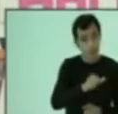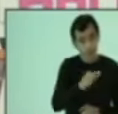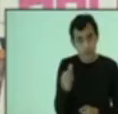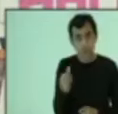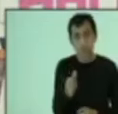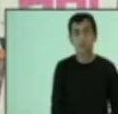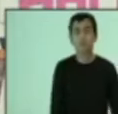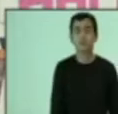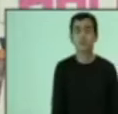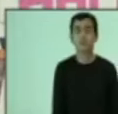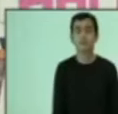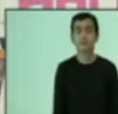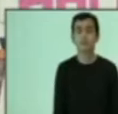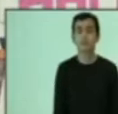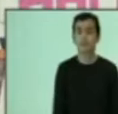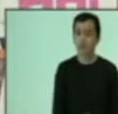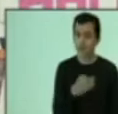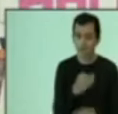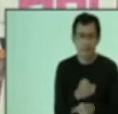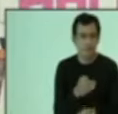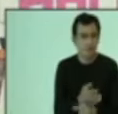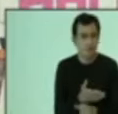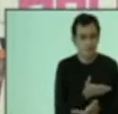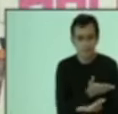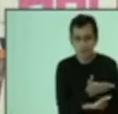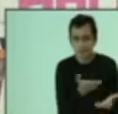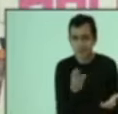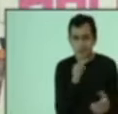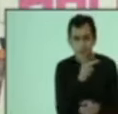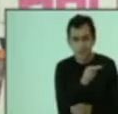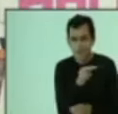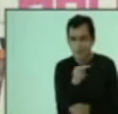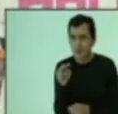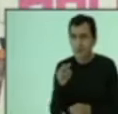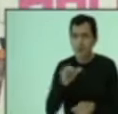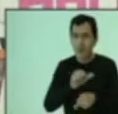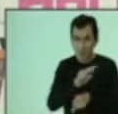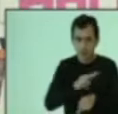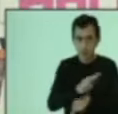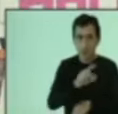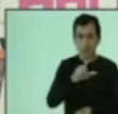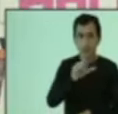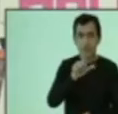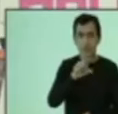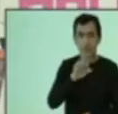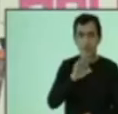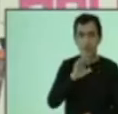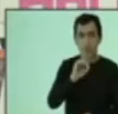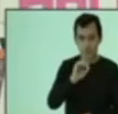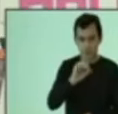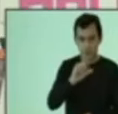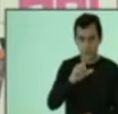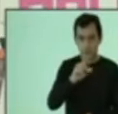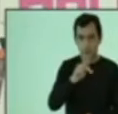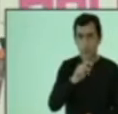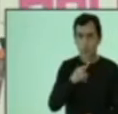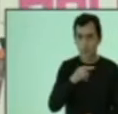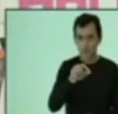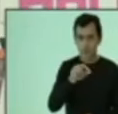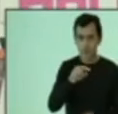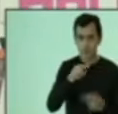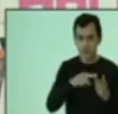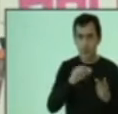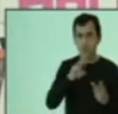Actualmente podemos darnos cuenta, en la avenida Adolfo López Mateos de la colonia Adolfo Ruiz Cortines, se han aperturado